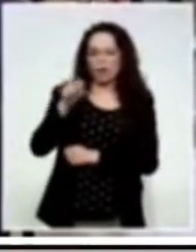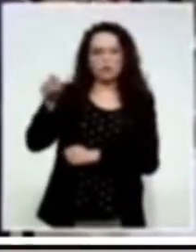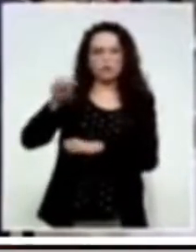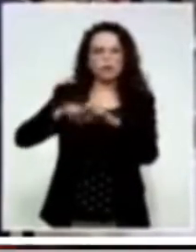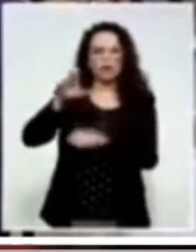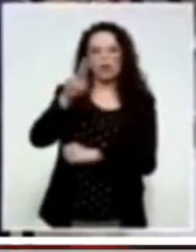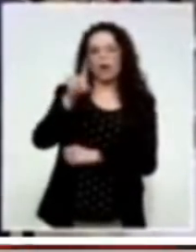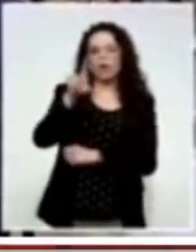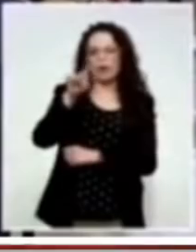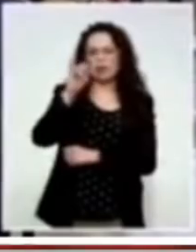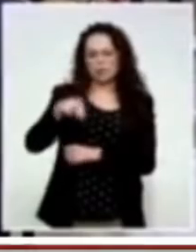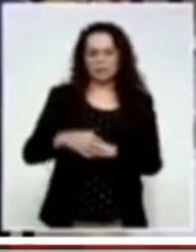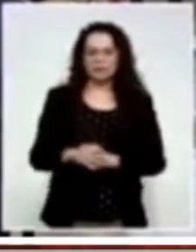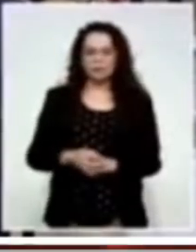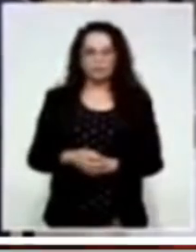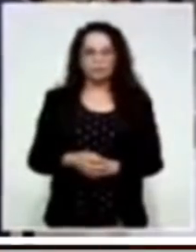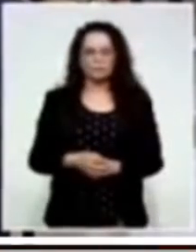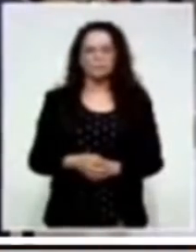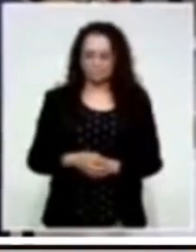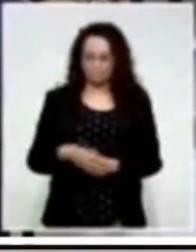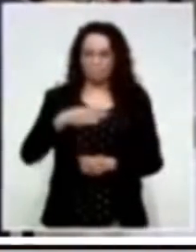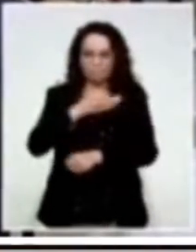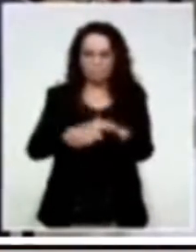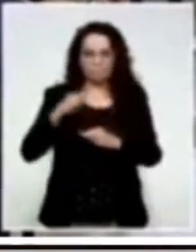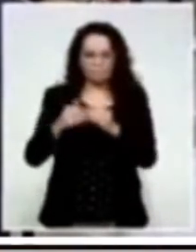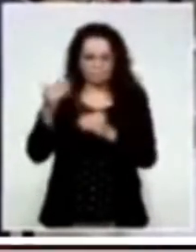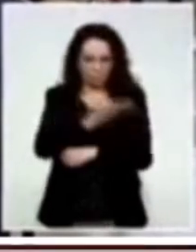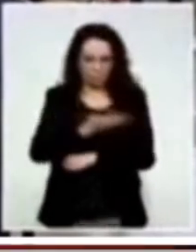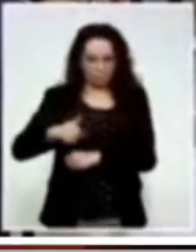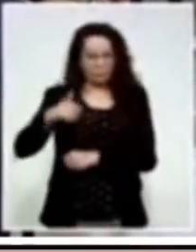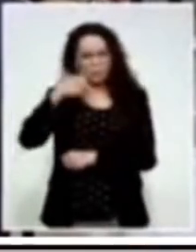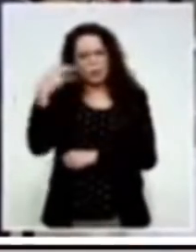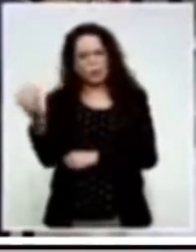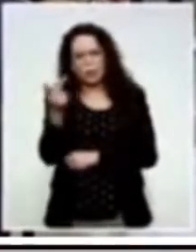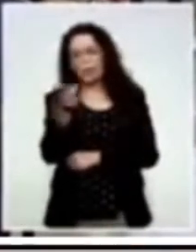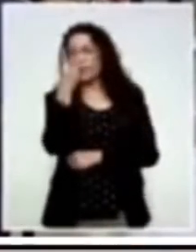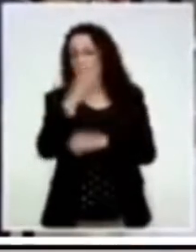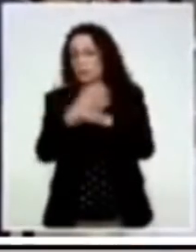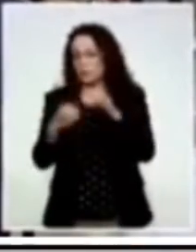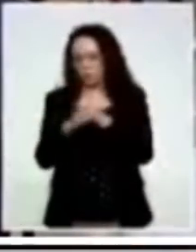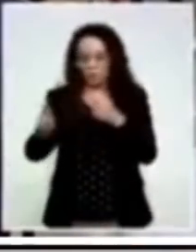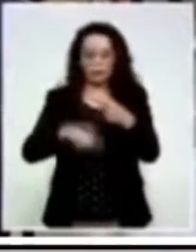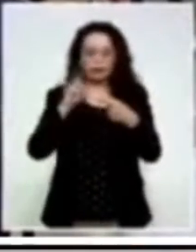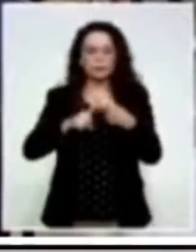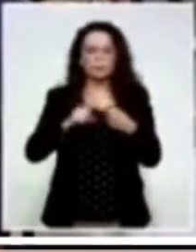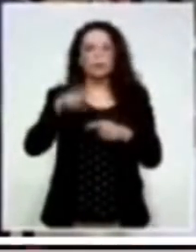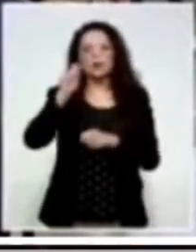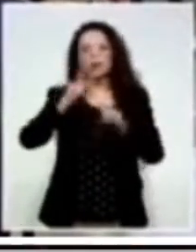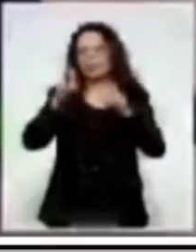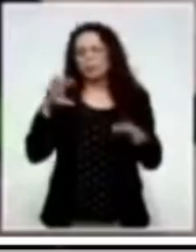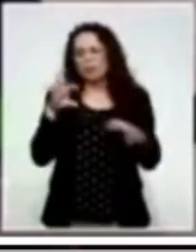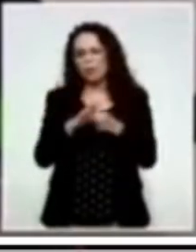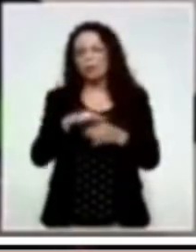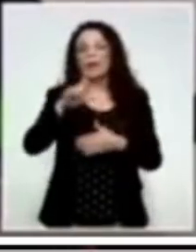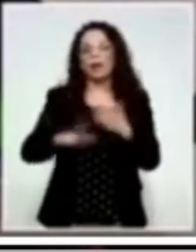Gracias, buenas tardes a todos, buenas tardes, ministro presidente. Hacerle 3 preguntas. La primera, en relación justamente a esta